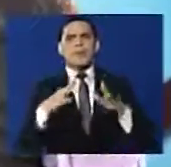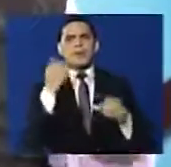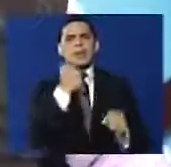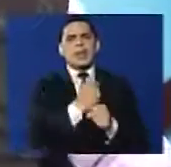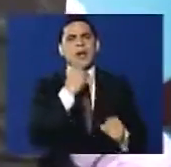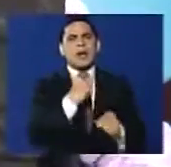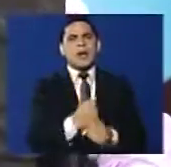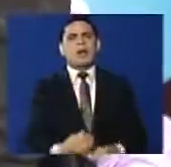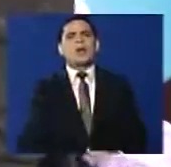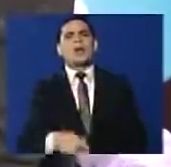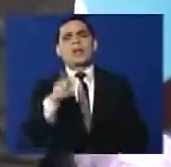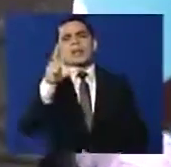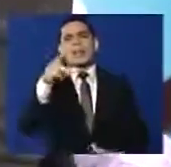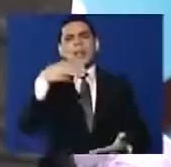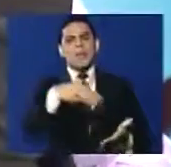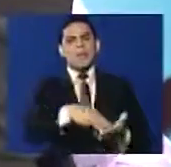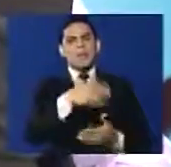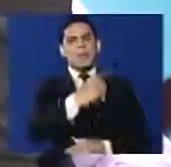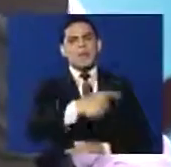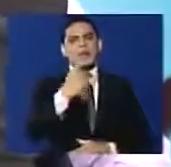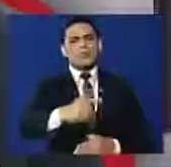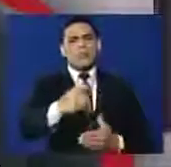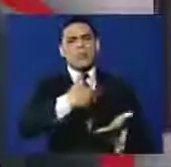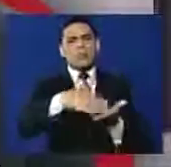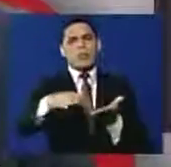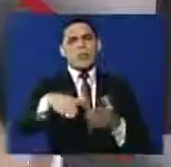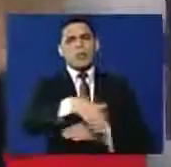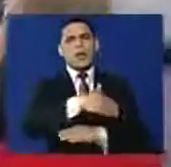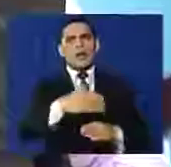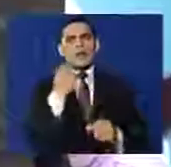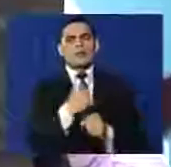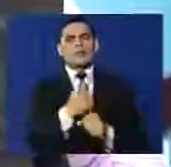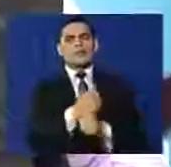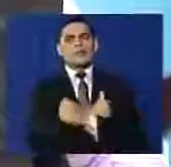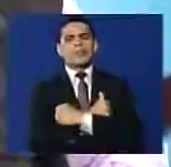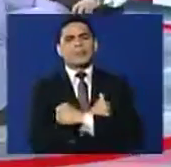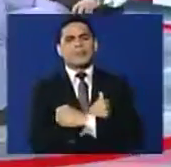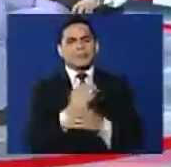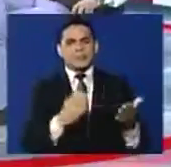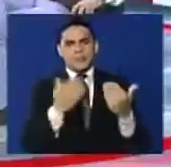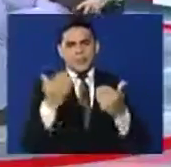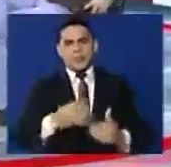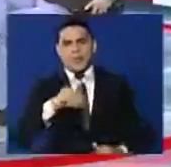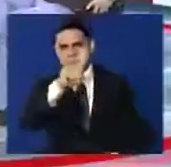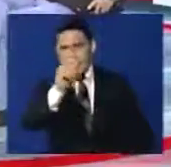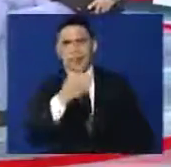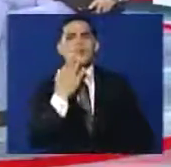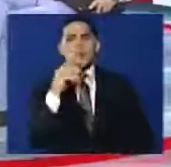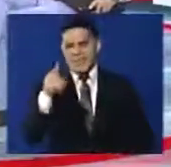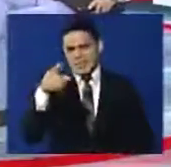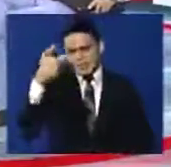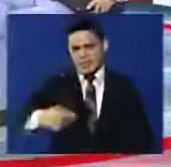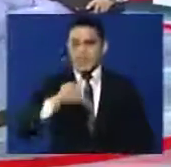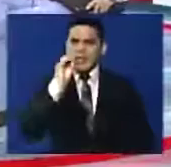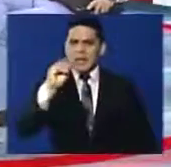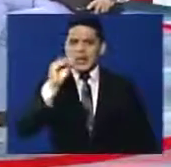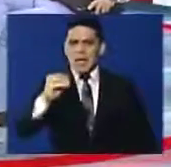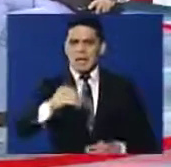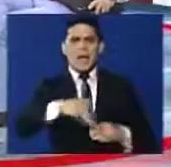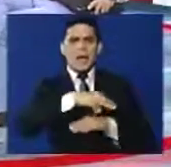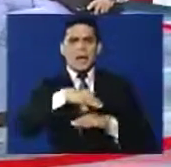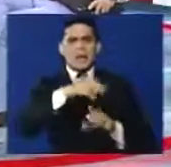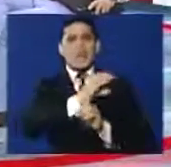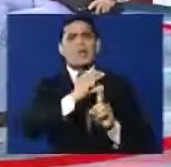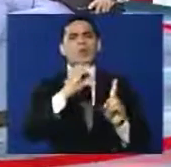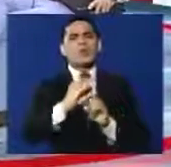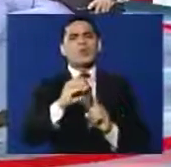trabajo importante para casi 3.000 personas. Eso realmente lo lamentamos. Ahora, te llama el Ministerio de Cultura, Teatro Teresa Carreño, y